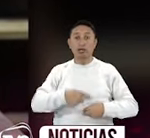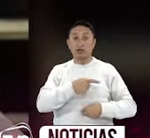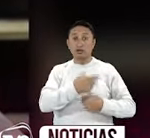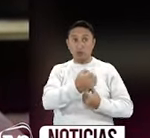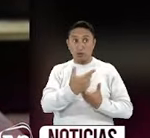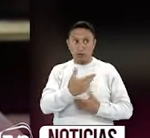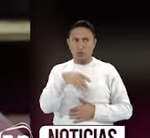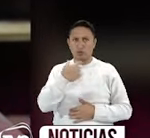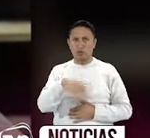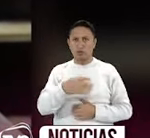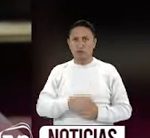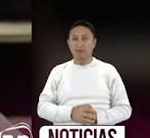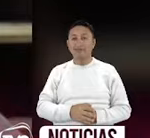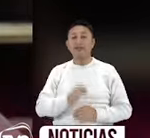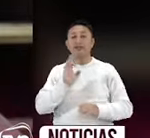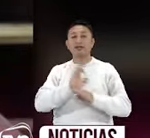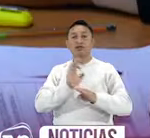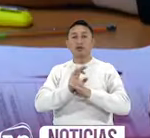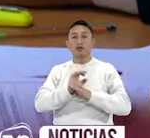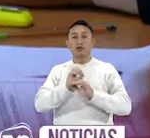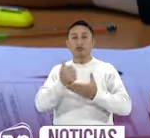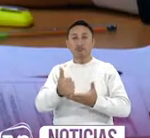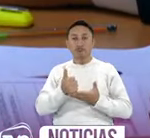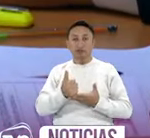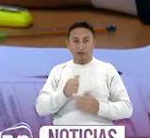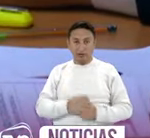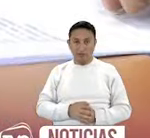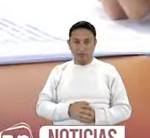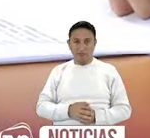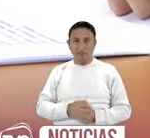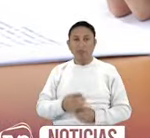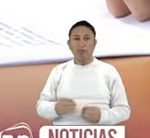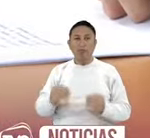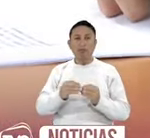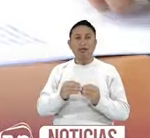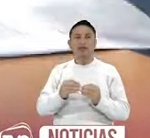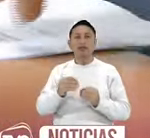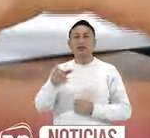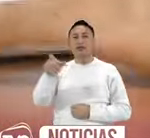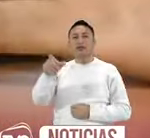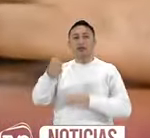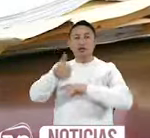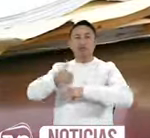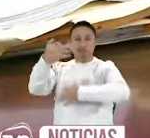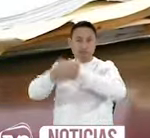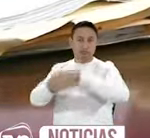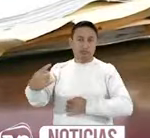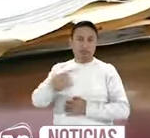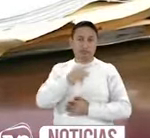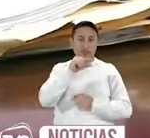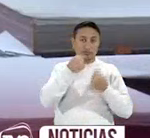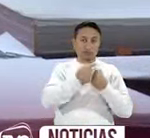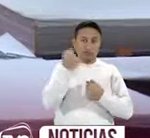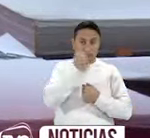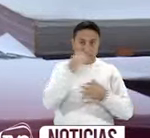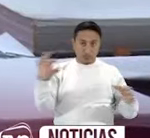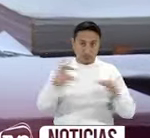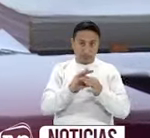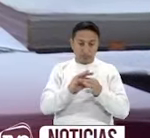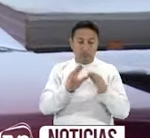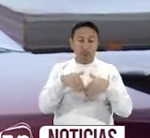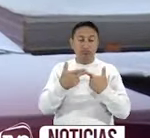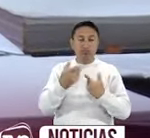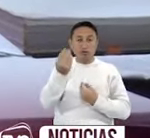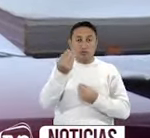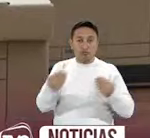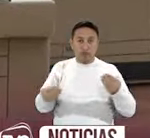su testimonio ayudaría a explicar más las relaciones que se establecían a cambio de favores judiciales y dinero.